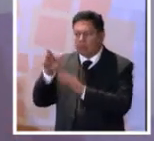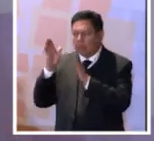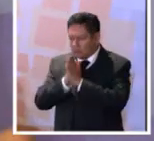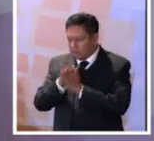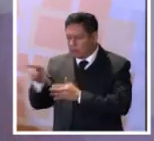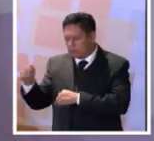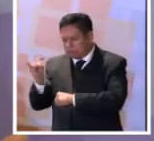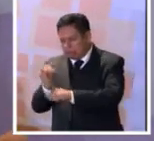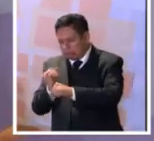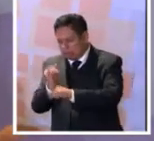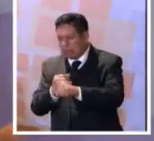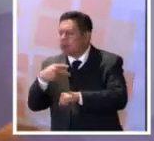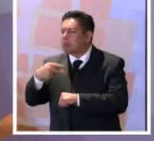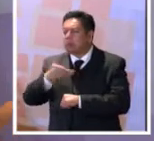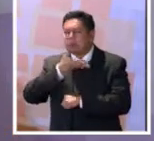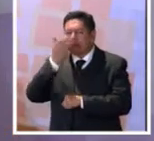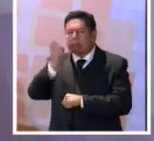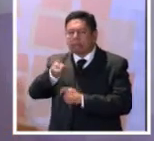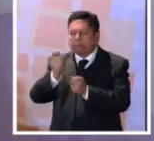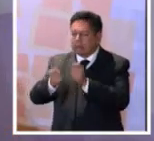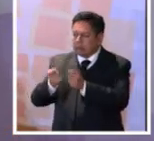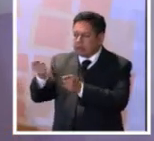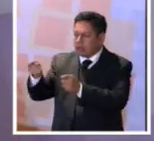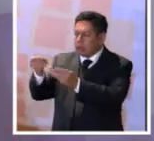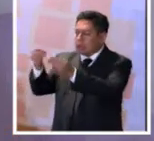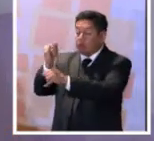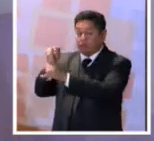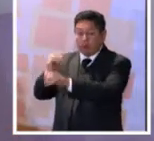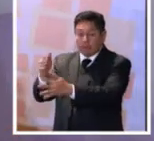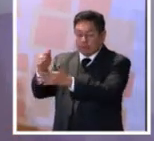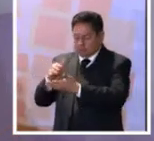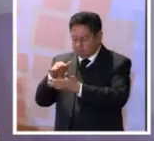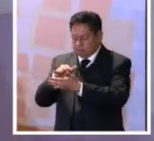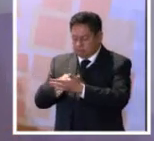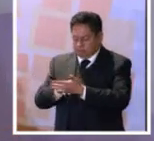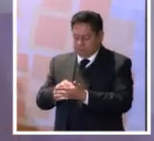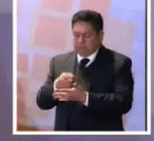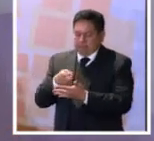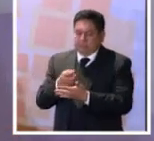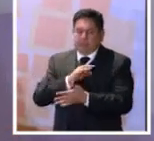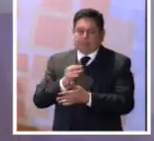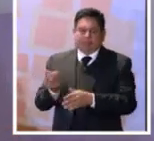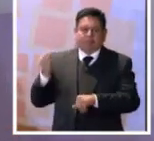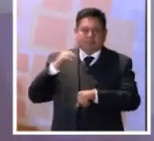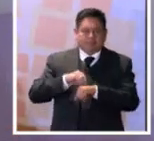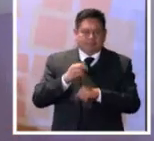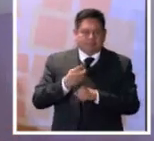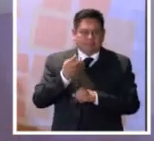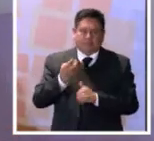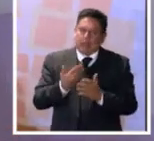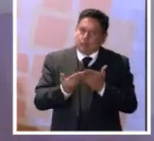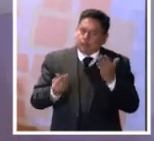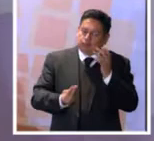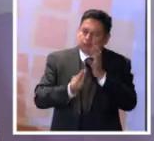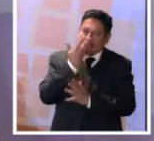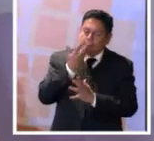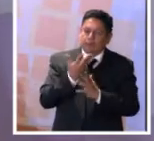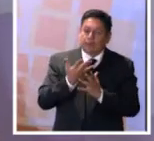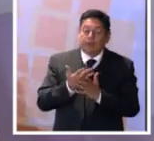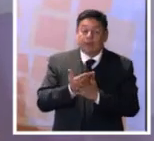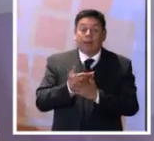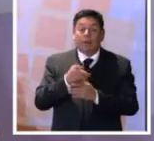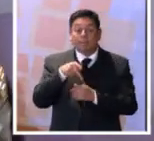discernir este tipo de temáticas. Entonces, sin lugar a dudas, se trata de un tema que está